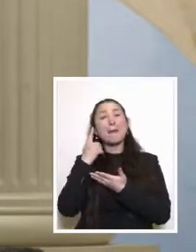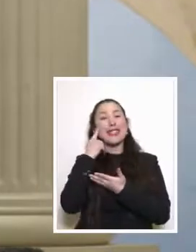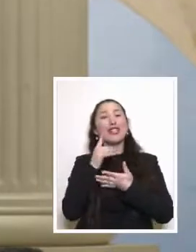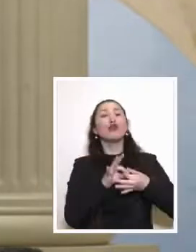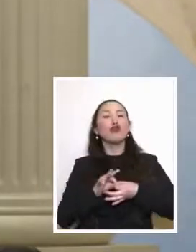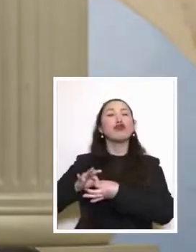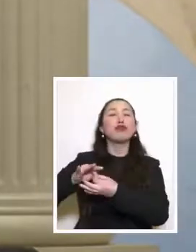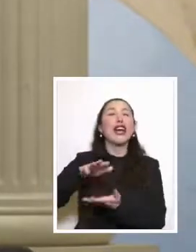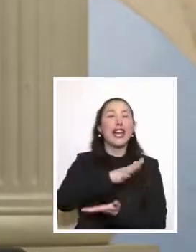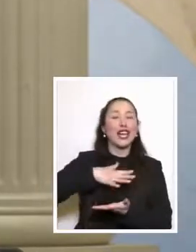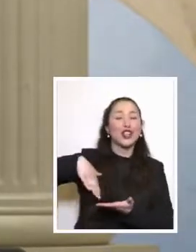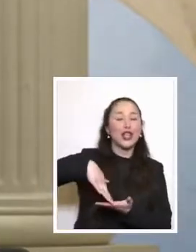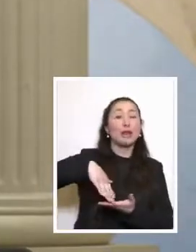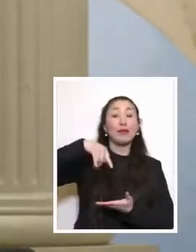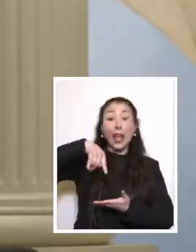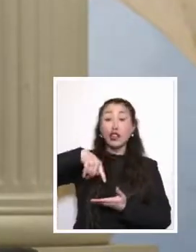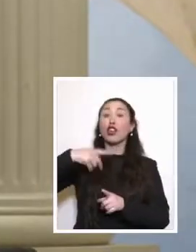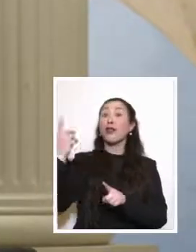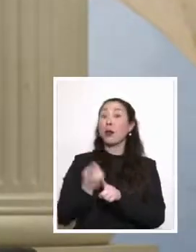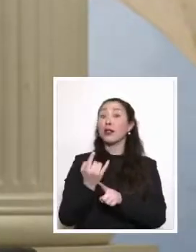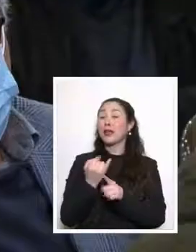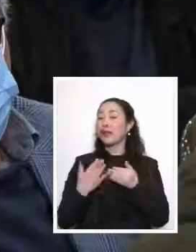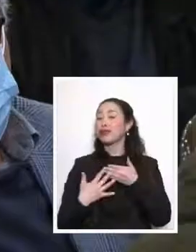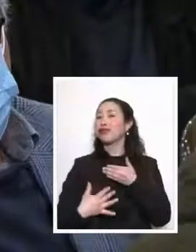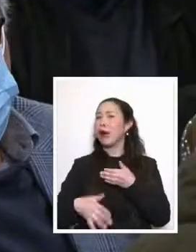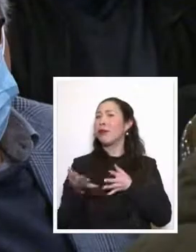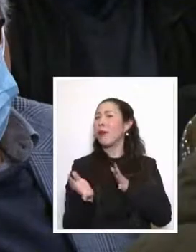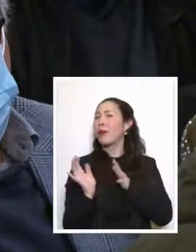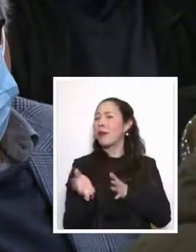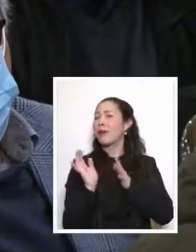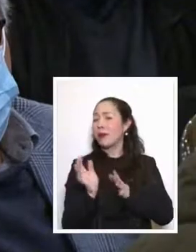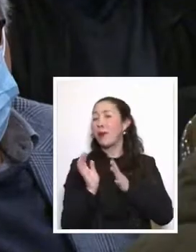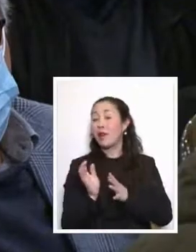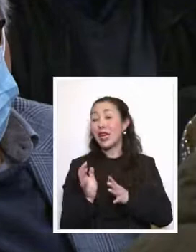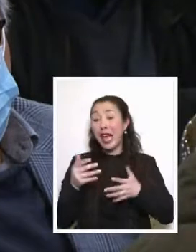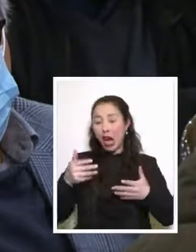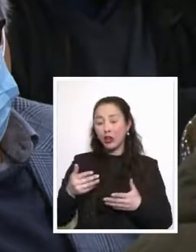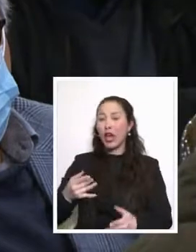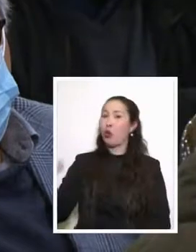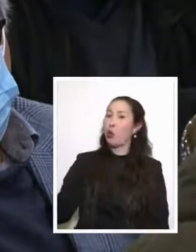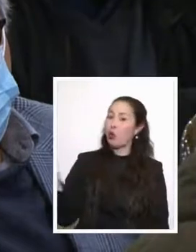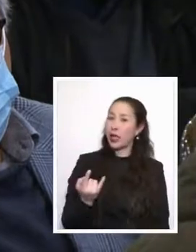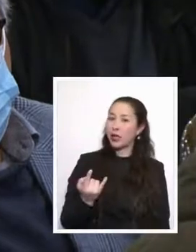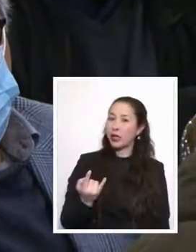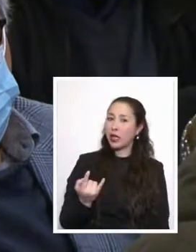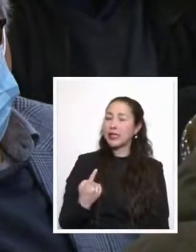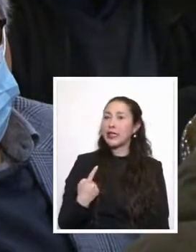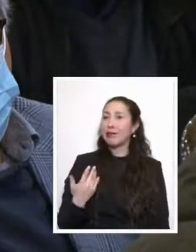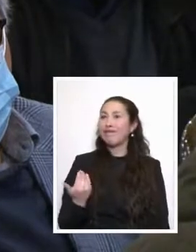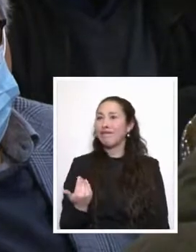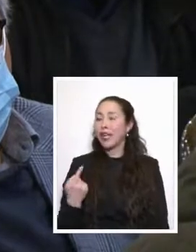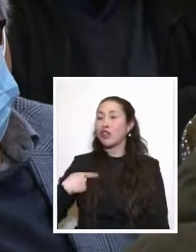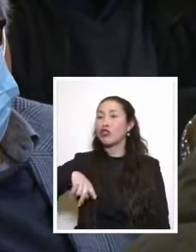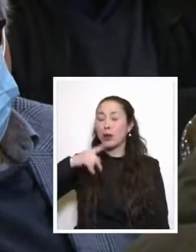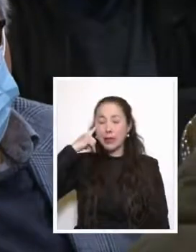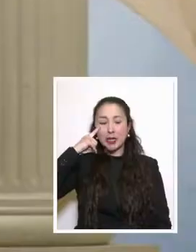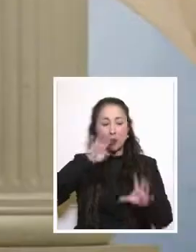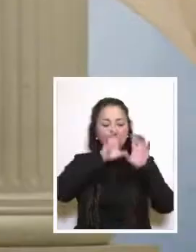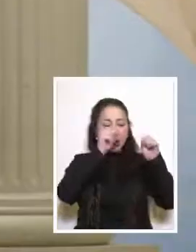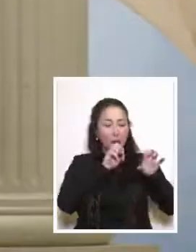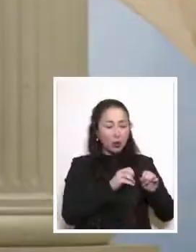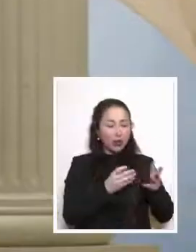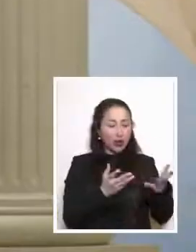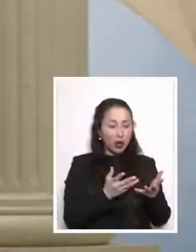etapa de la historia, lo vamos a conversar más largo, nos urge, ¿no?, y nos invita a repensar nuestro sistema educativo y hacer efectivamente